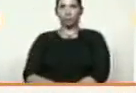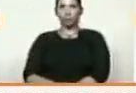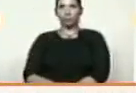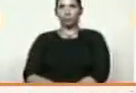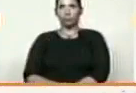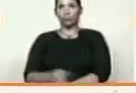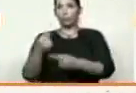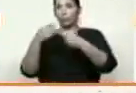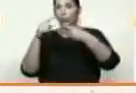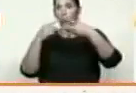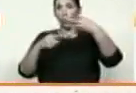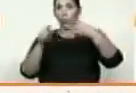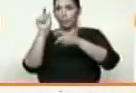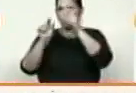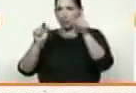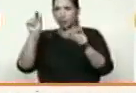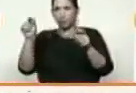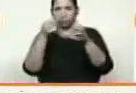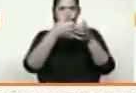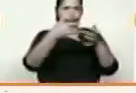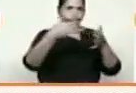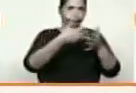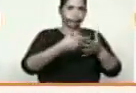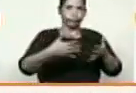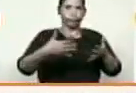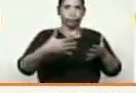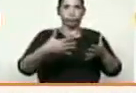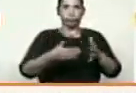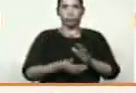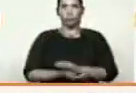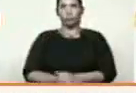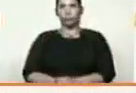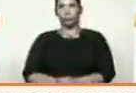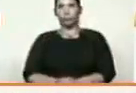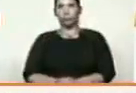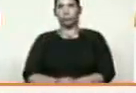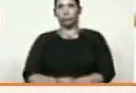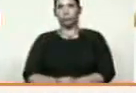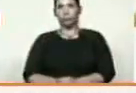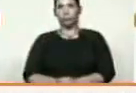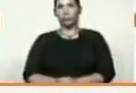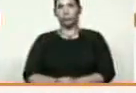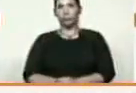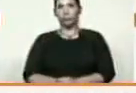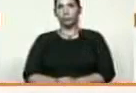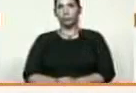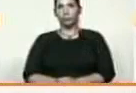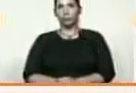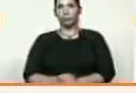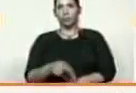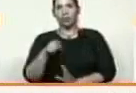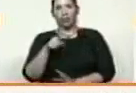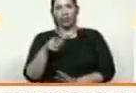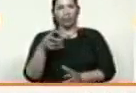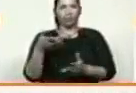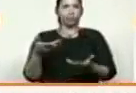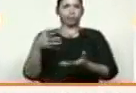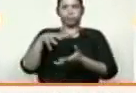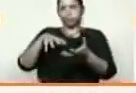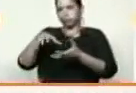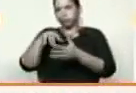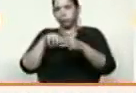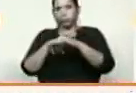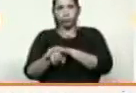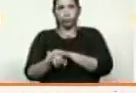otros autores, Diderot, Pactet, entre otros, y esa controversia interna en